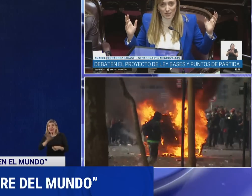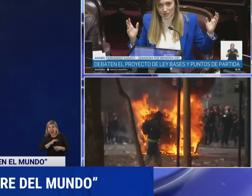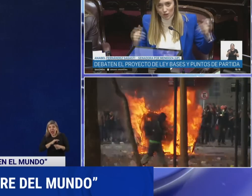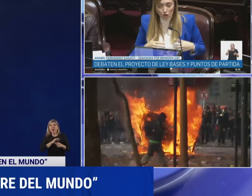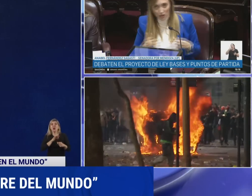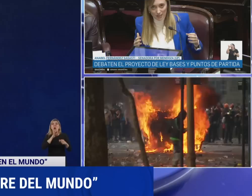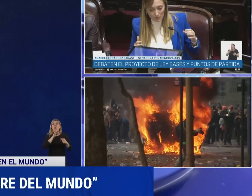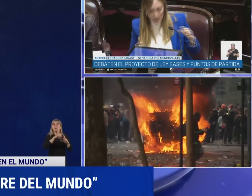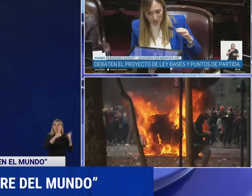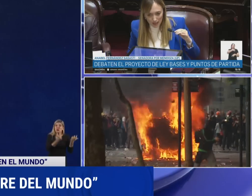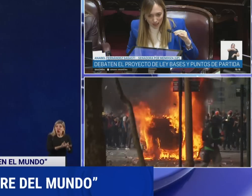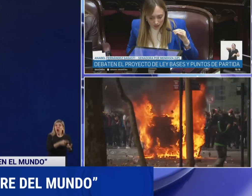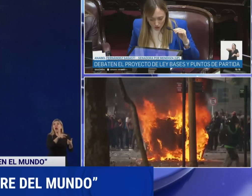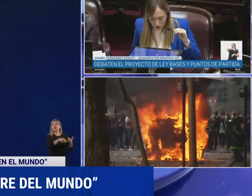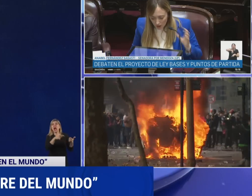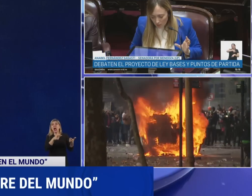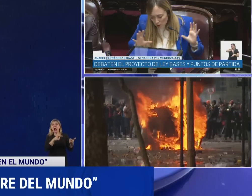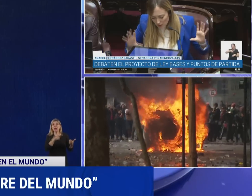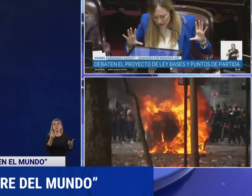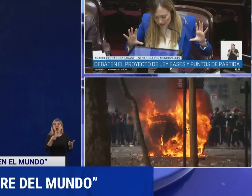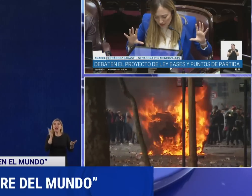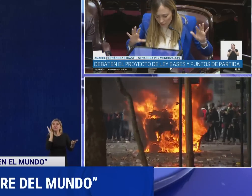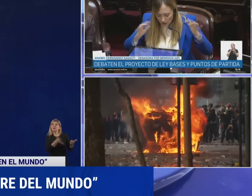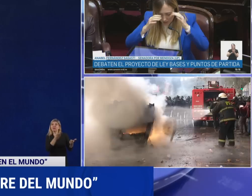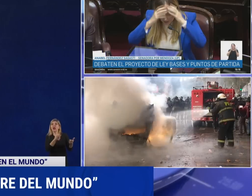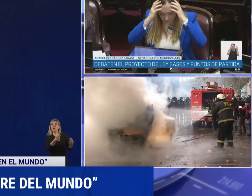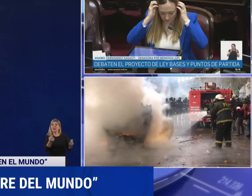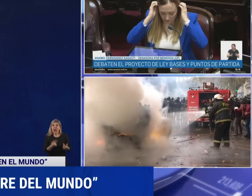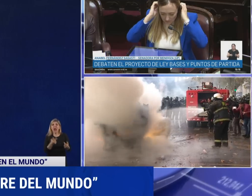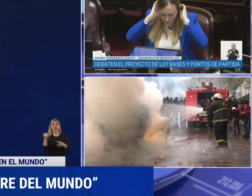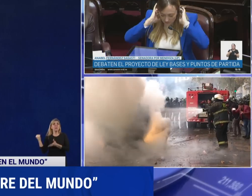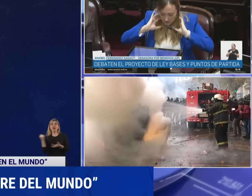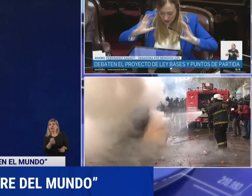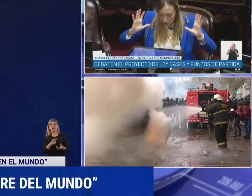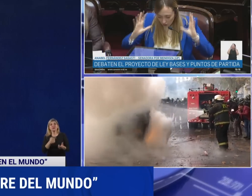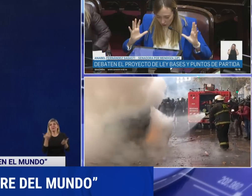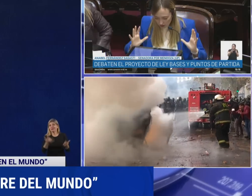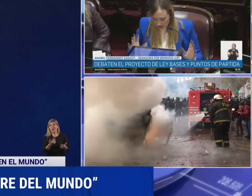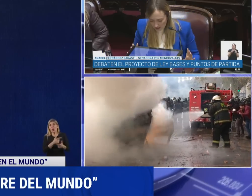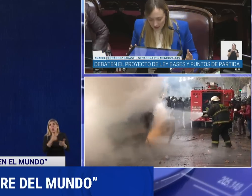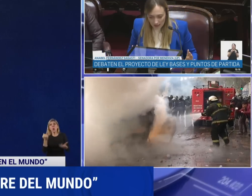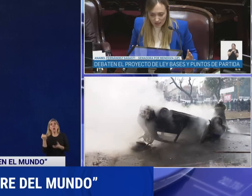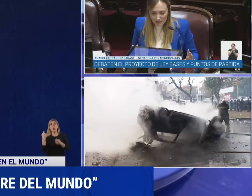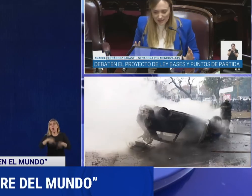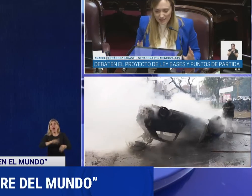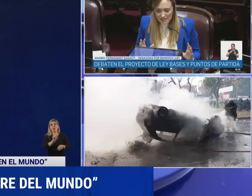en destruir el capital, ya eso mismo genera oportunidades de inversión enormes para aquellos que apuesten por el país.